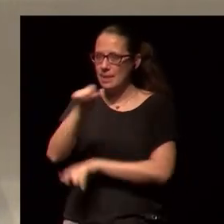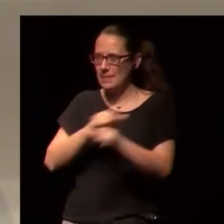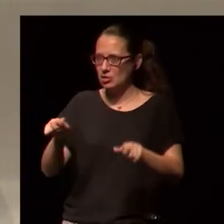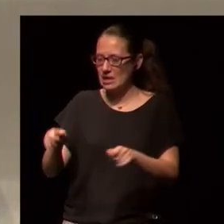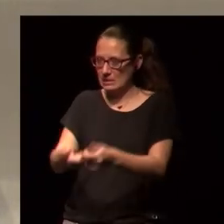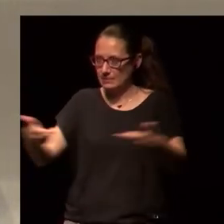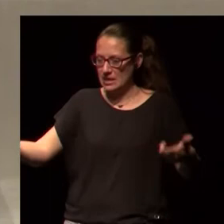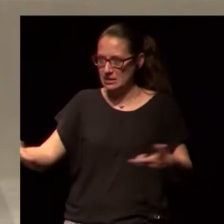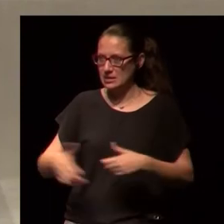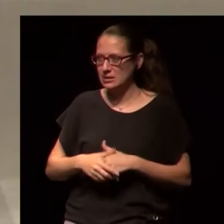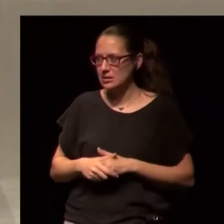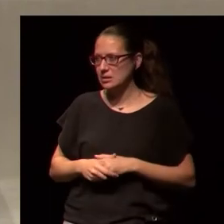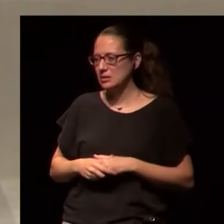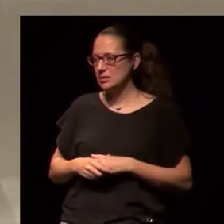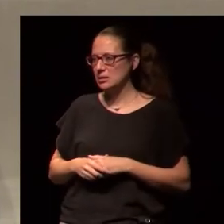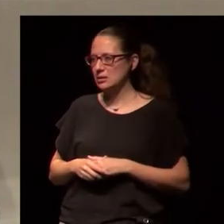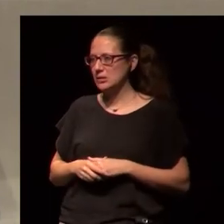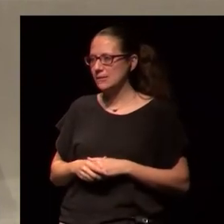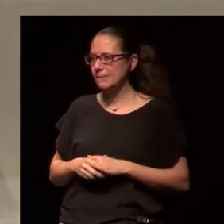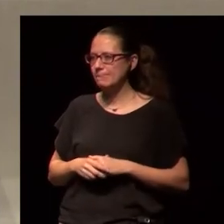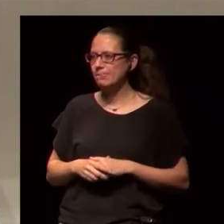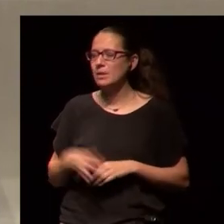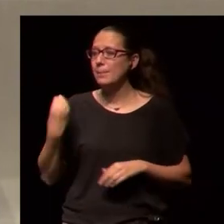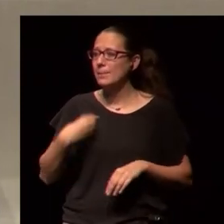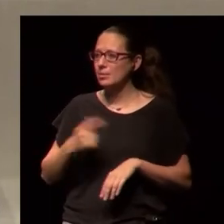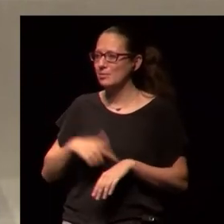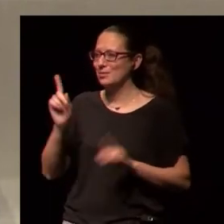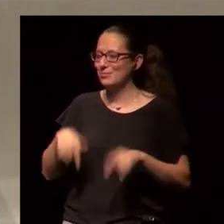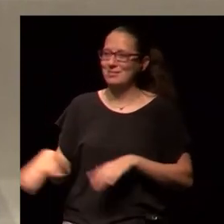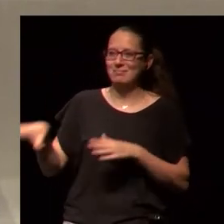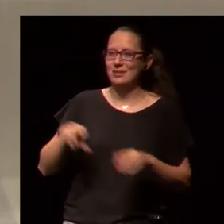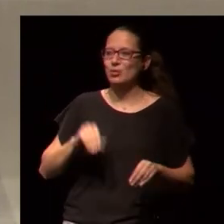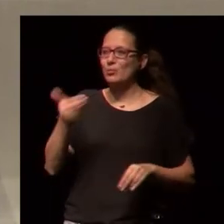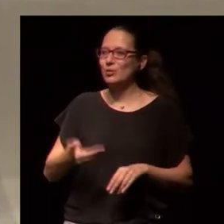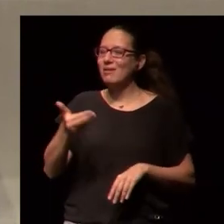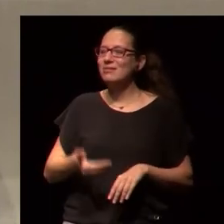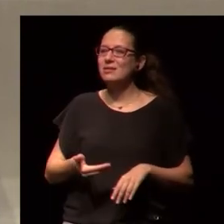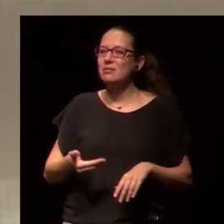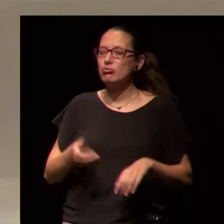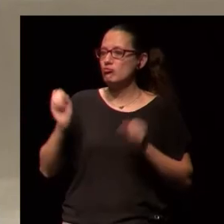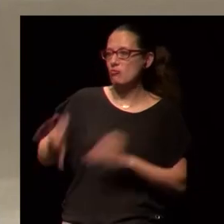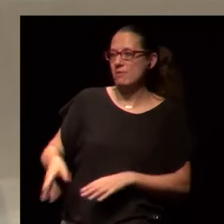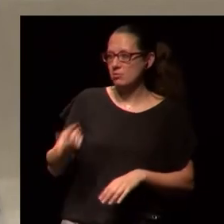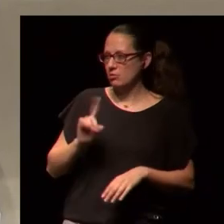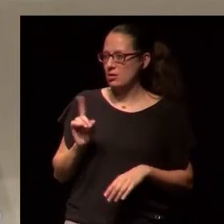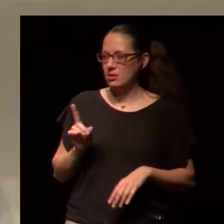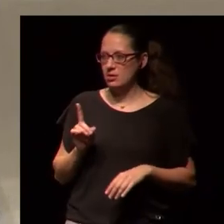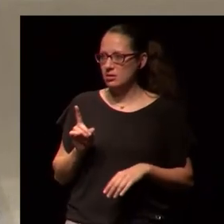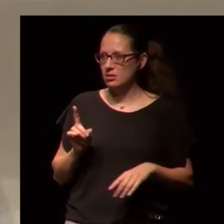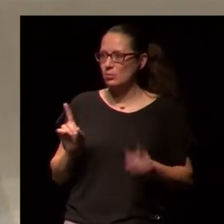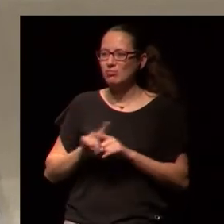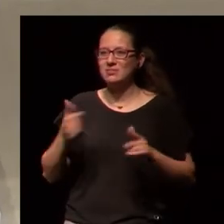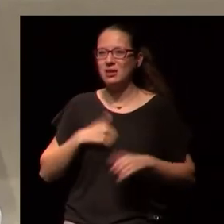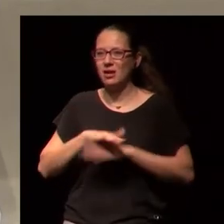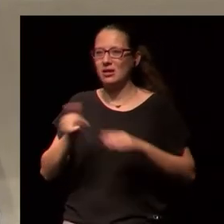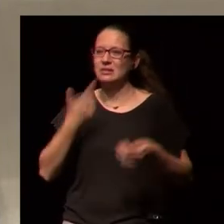mayor. Pero a la vez entiendo que es importante no abandonar, no tirar la